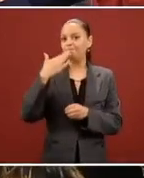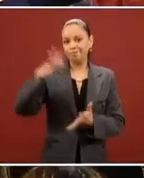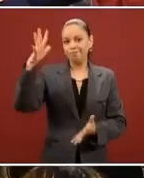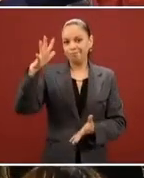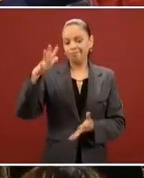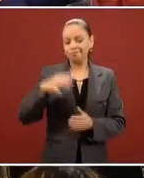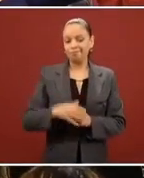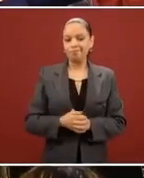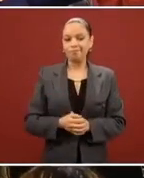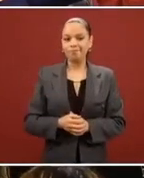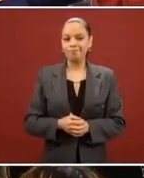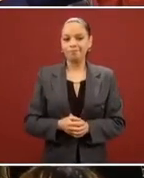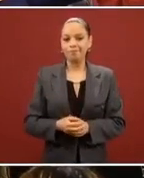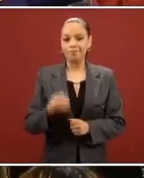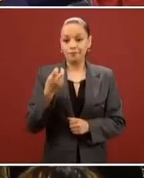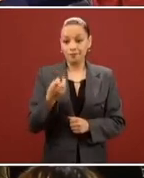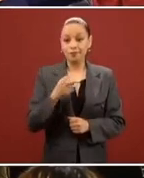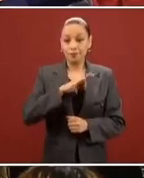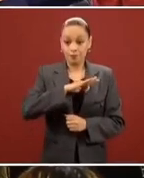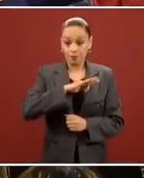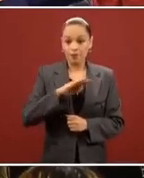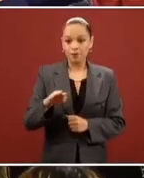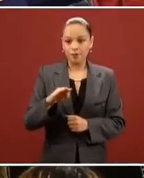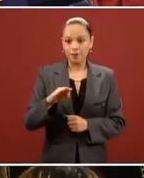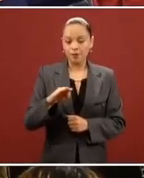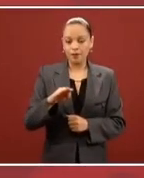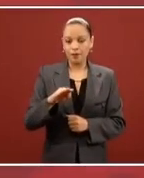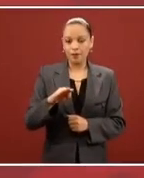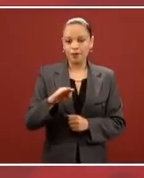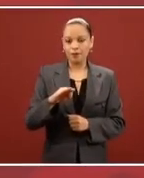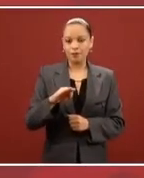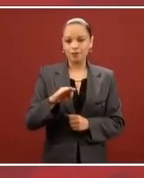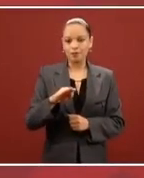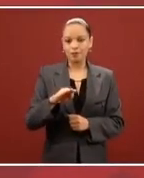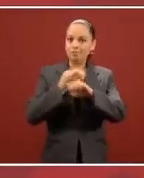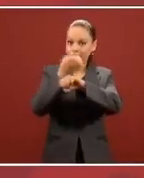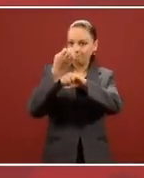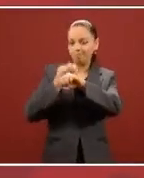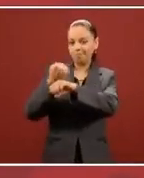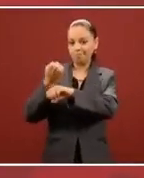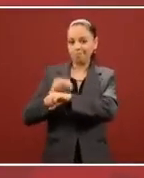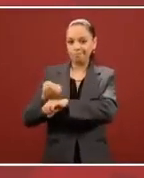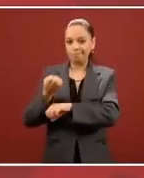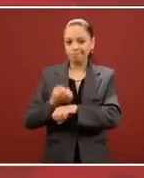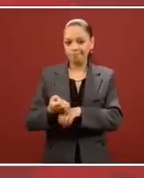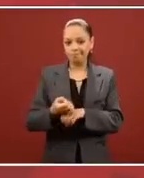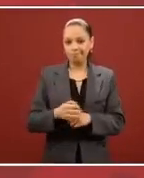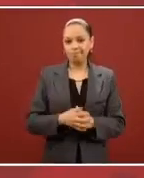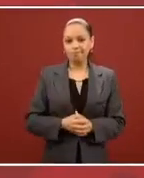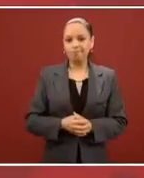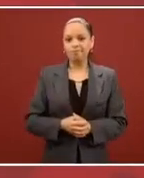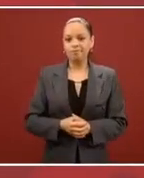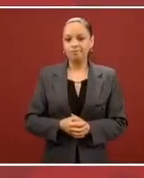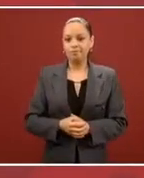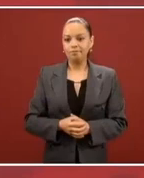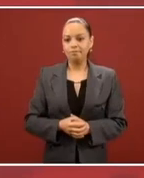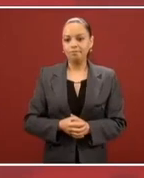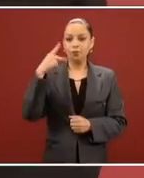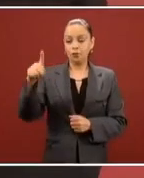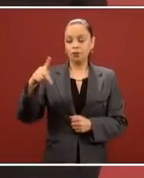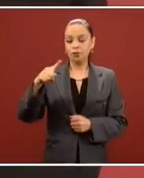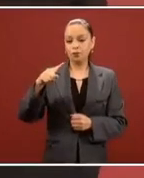para que de esta manera pase a los estados, a las legislaturas